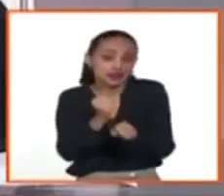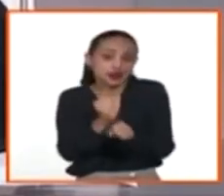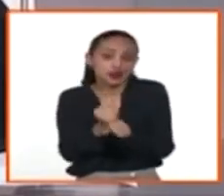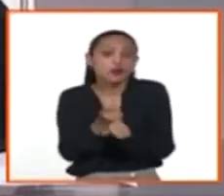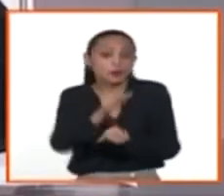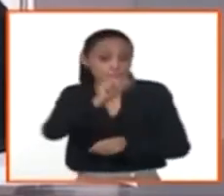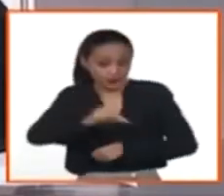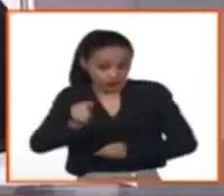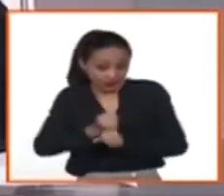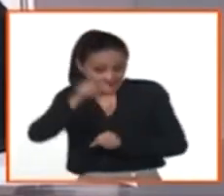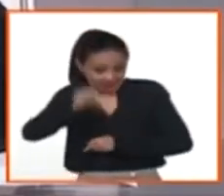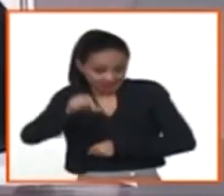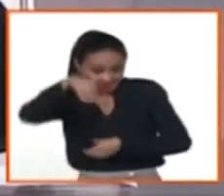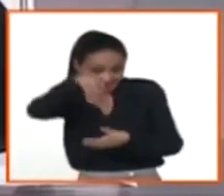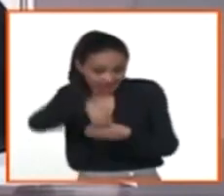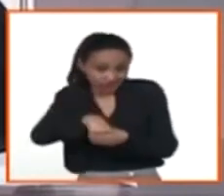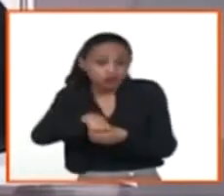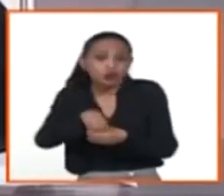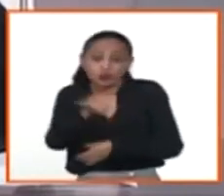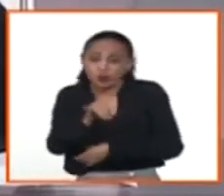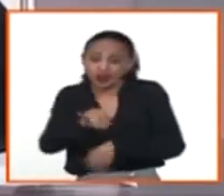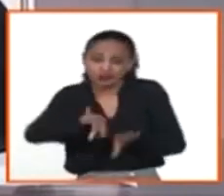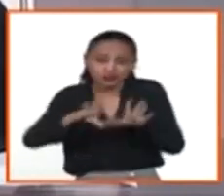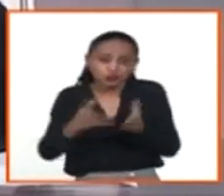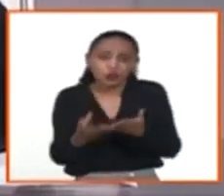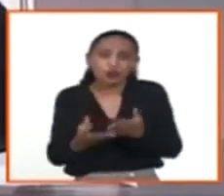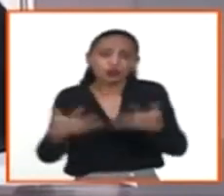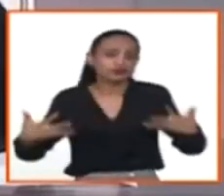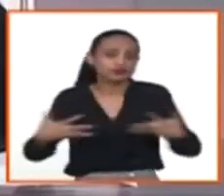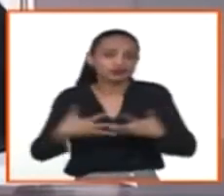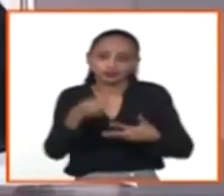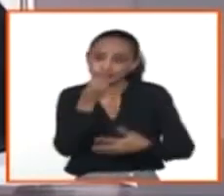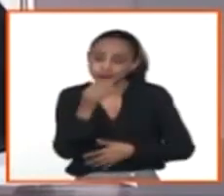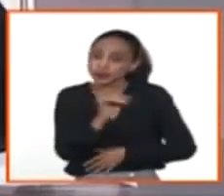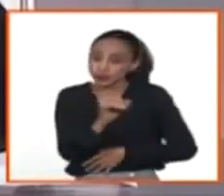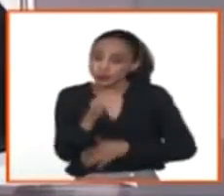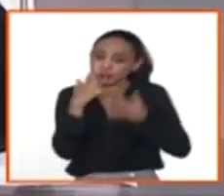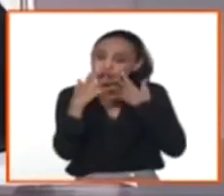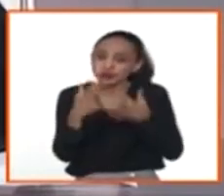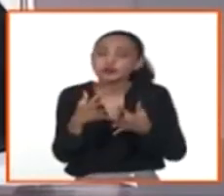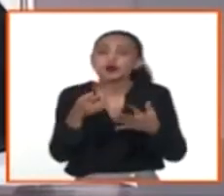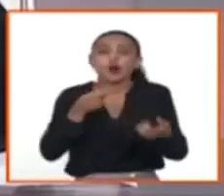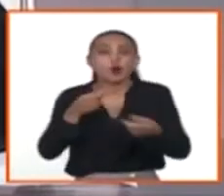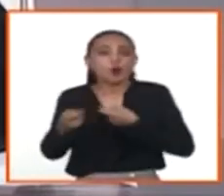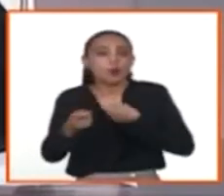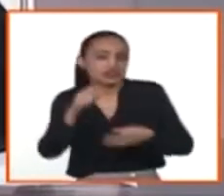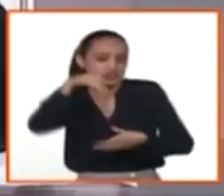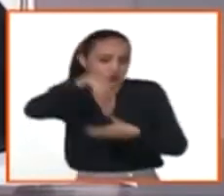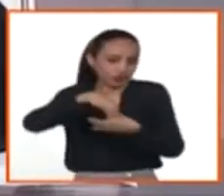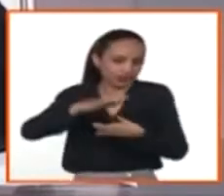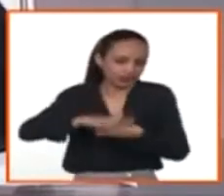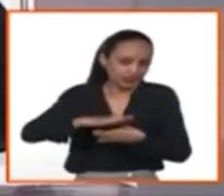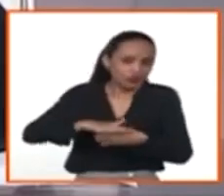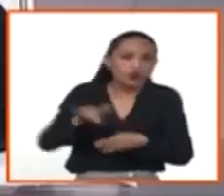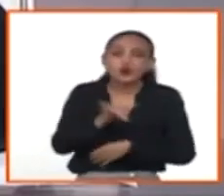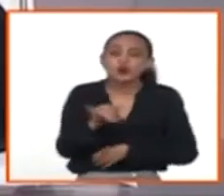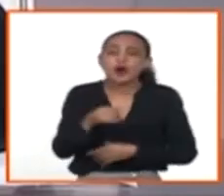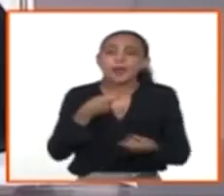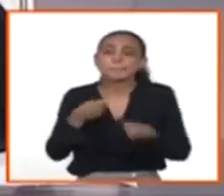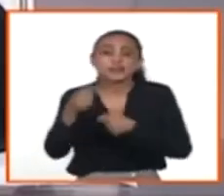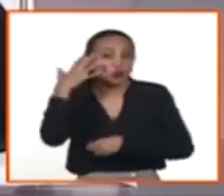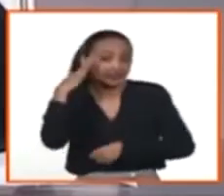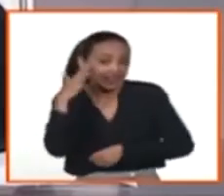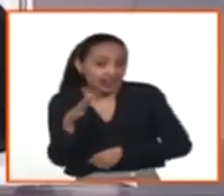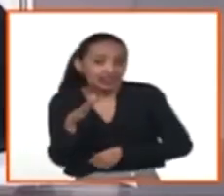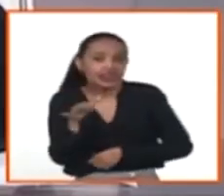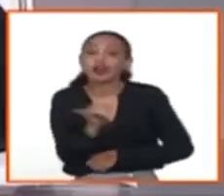siguiendo, que incluyen el rol del comercio exterior, de la inversión extranjera en el sector alimentario, y esto también es una